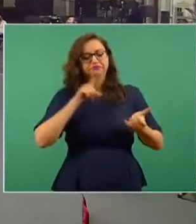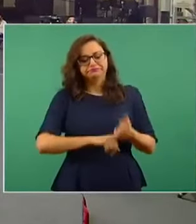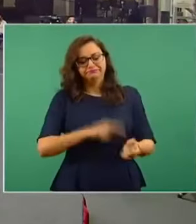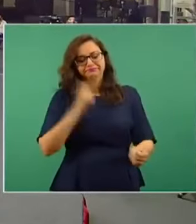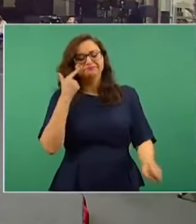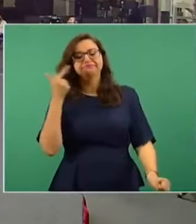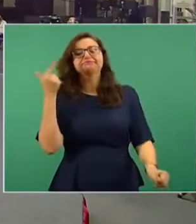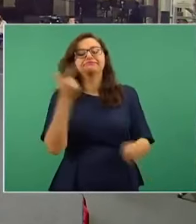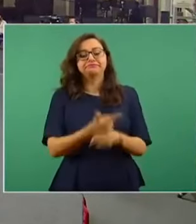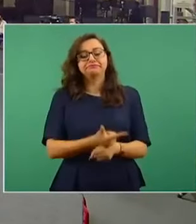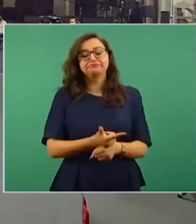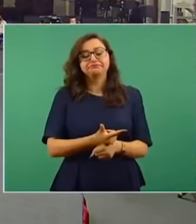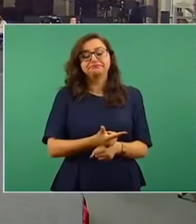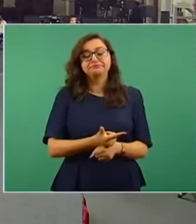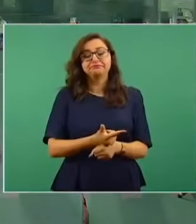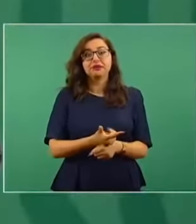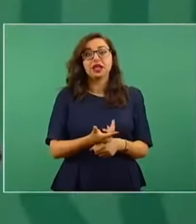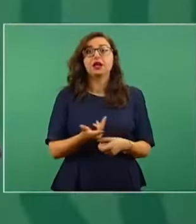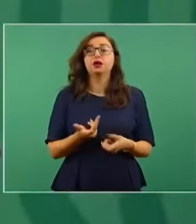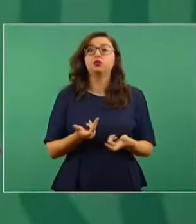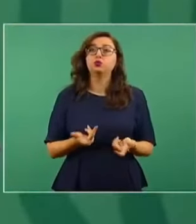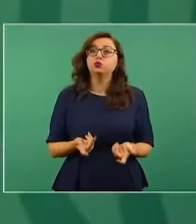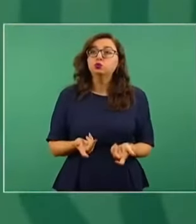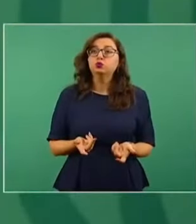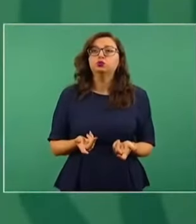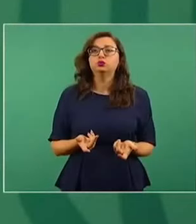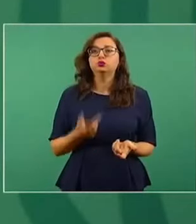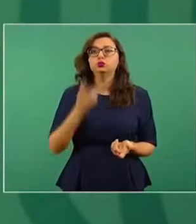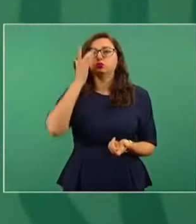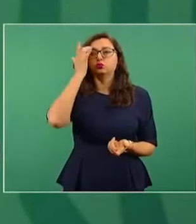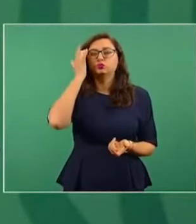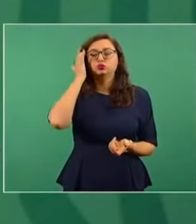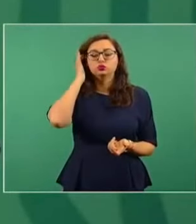válida la